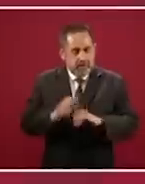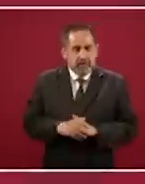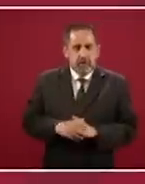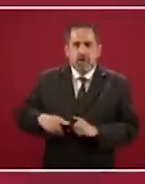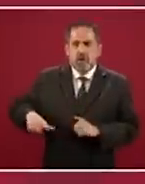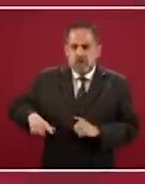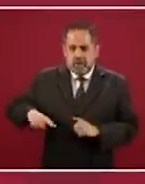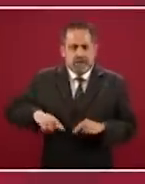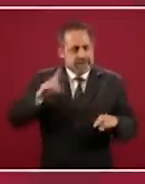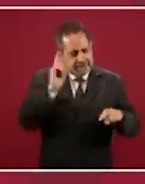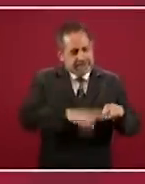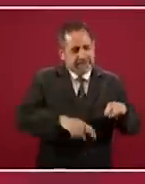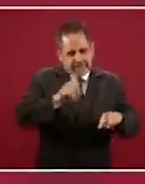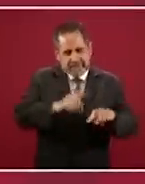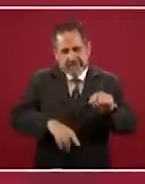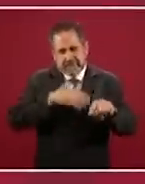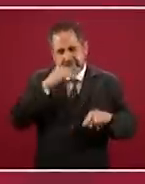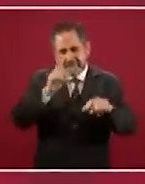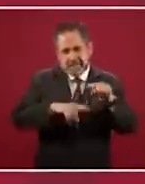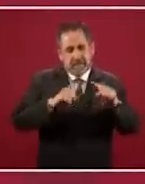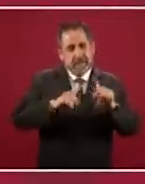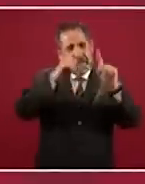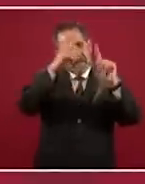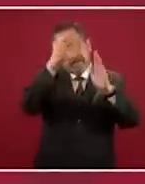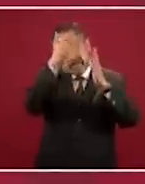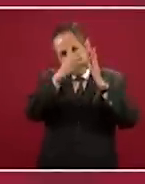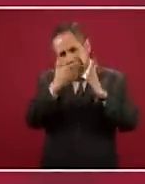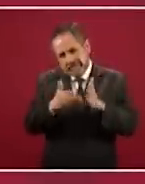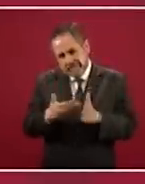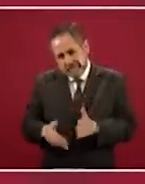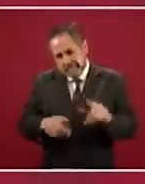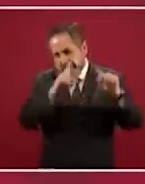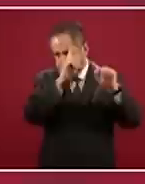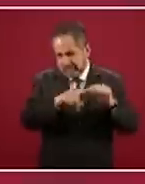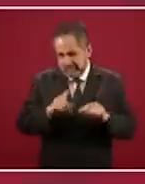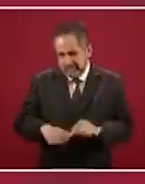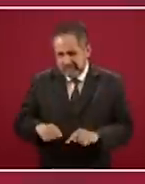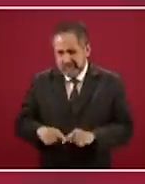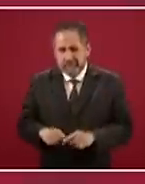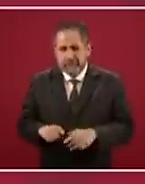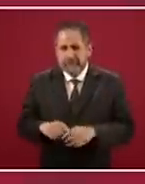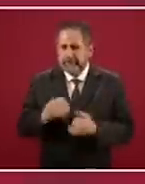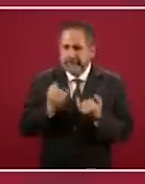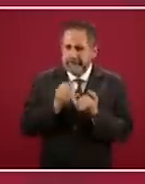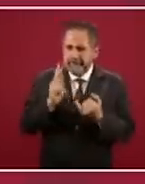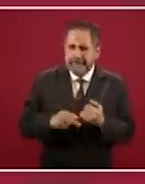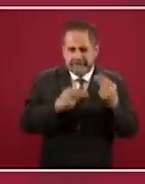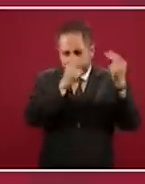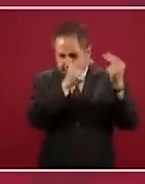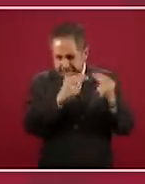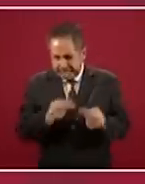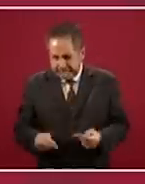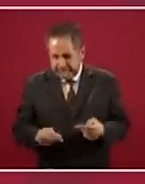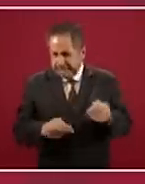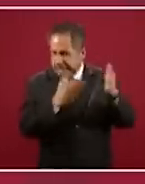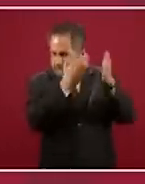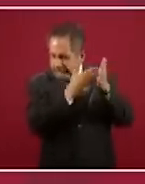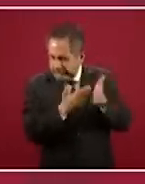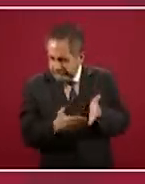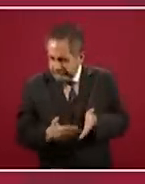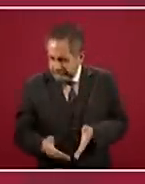al gobierno y de arriba para abajo, lo digo, como se limpian las escaleras.